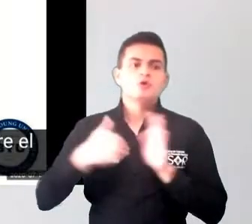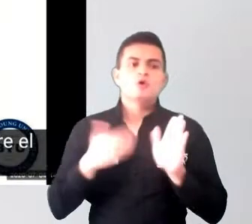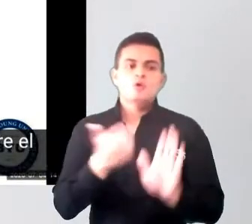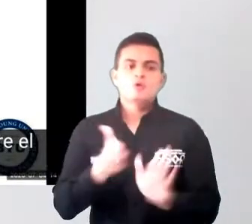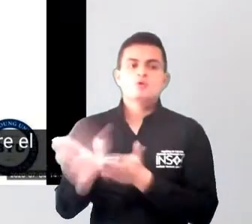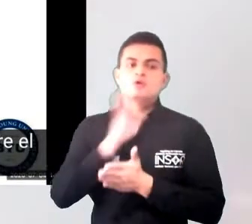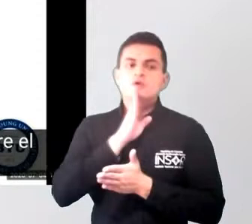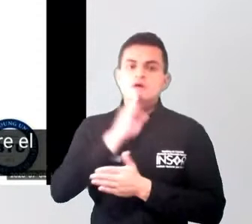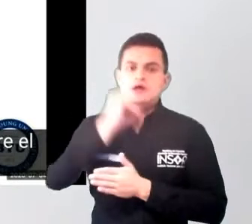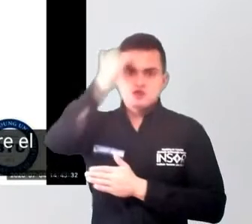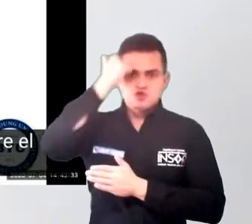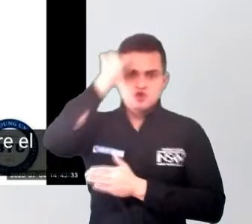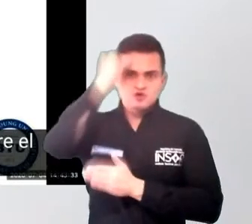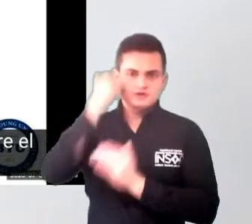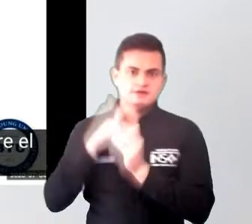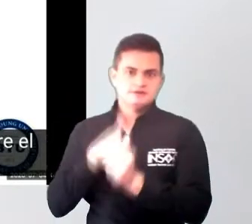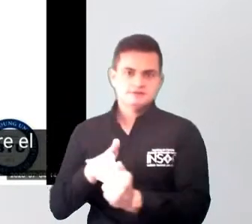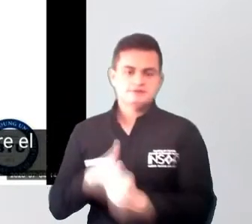docentes.